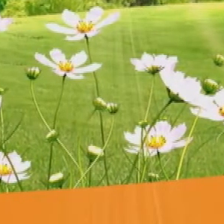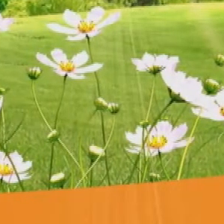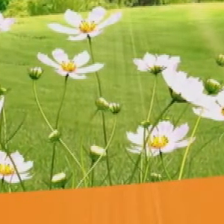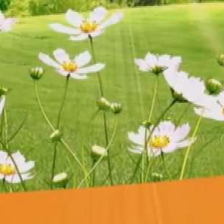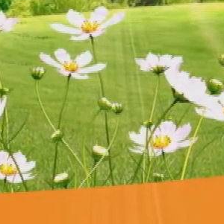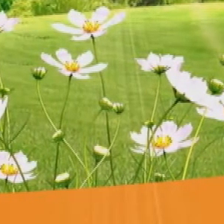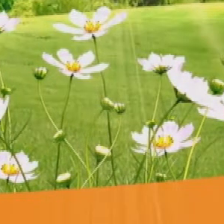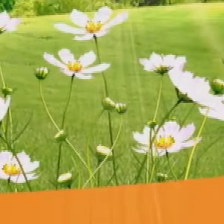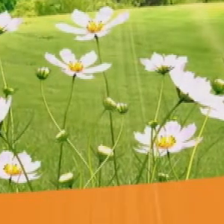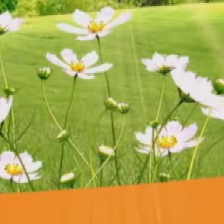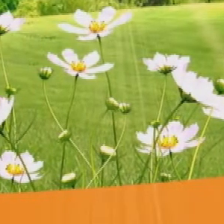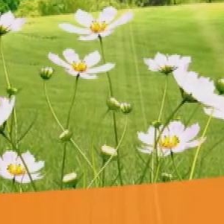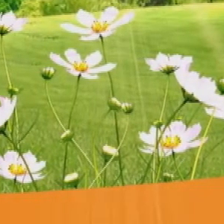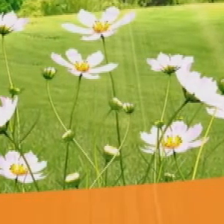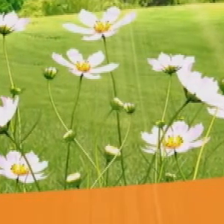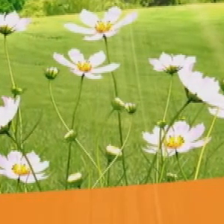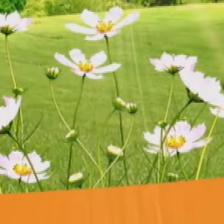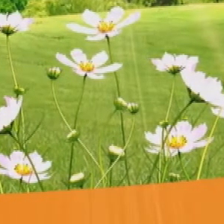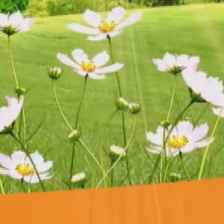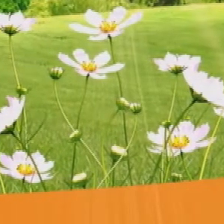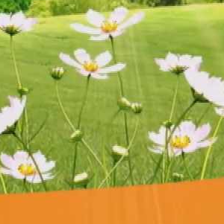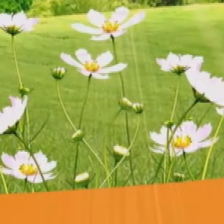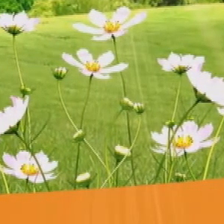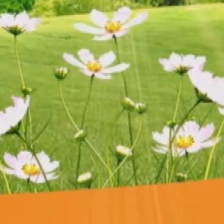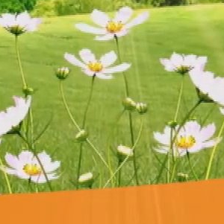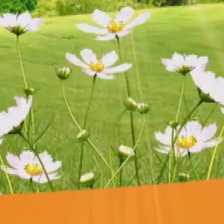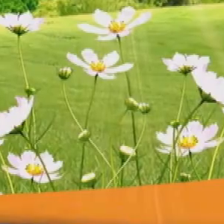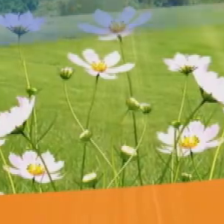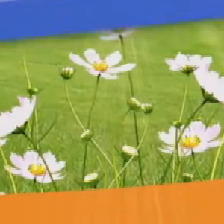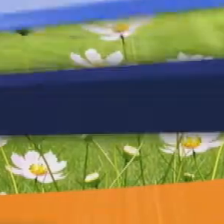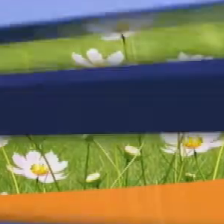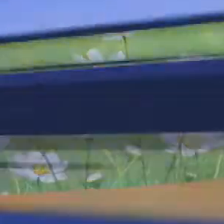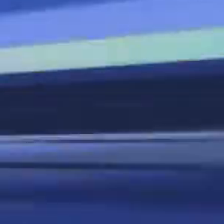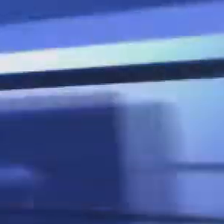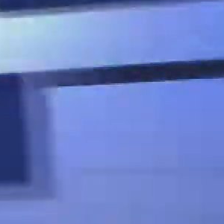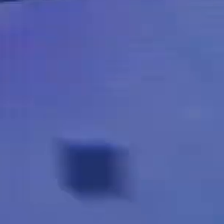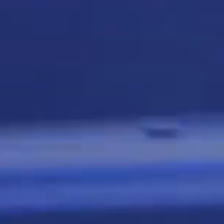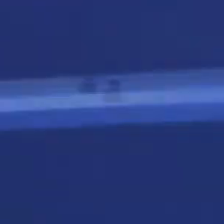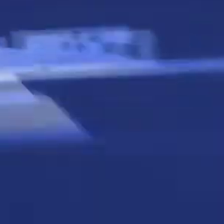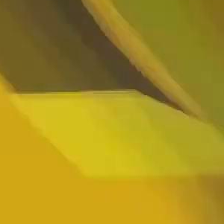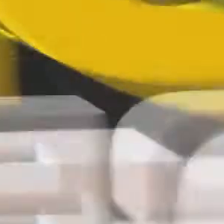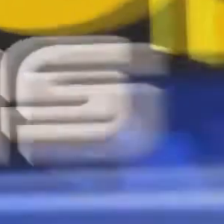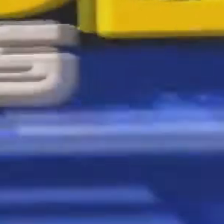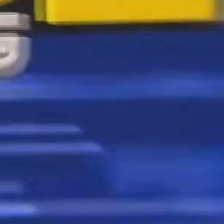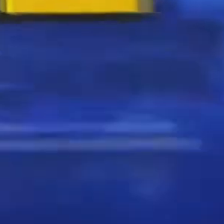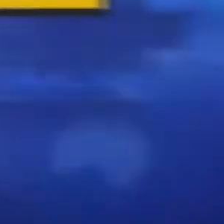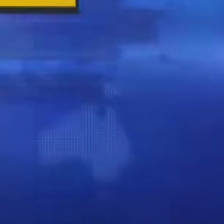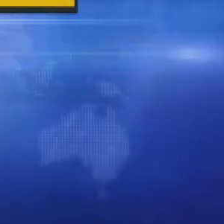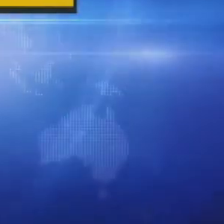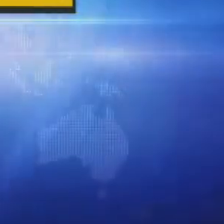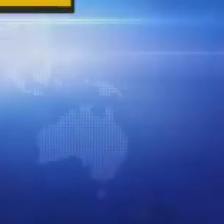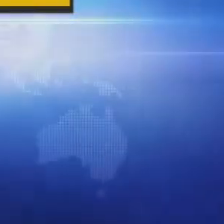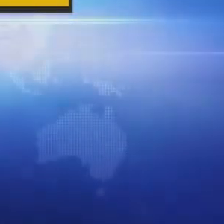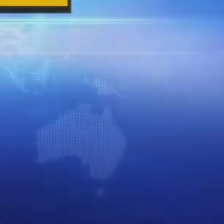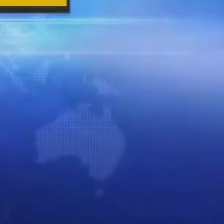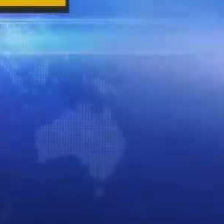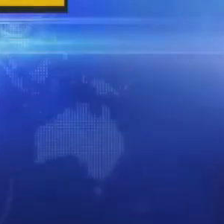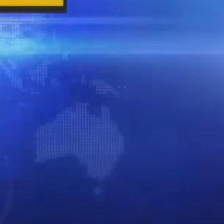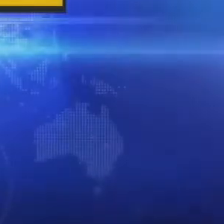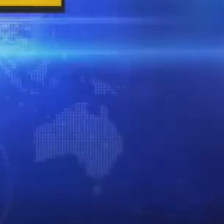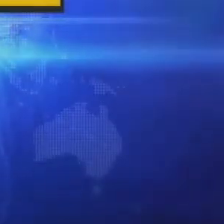bárzola ecológico bar sol aroma delicias líder en limpieza las de noticias el noticiero que usted quiere ver